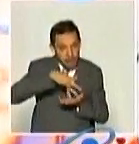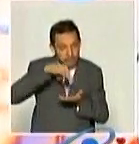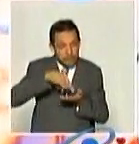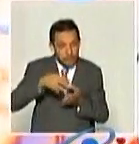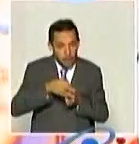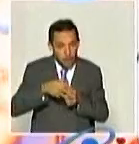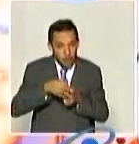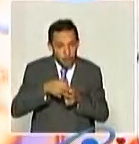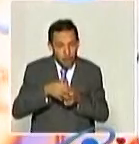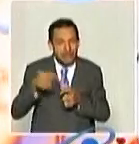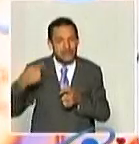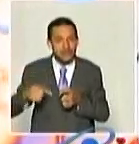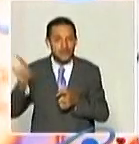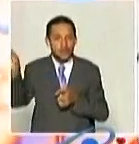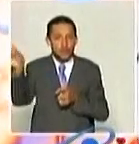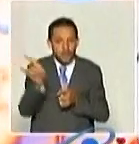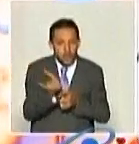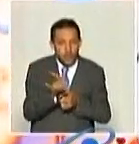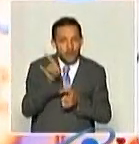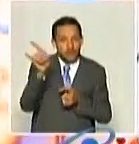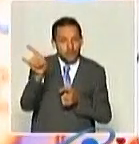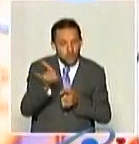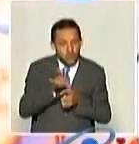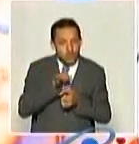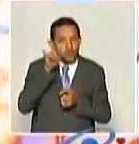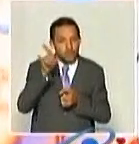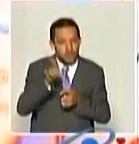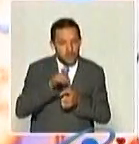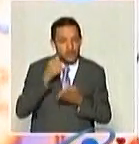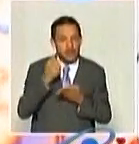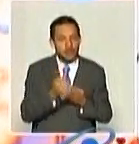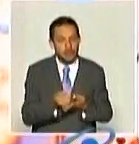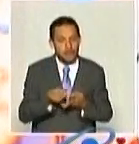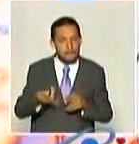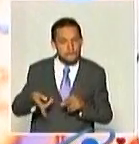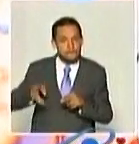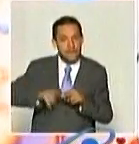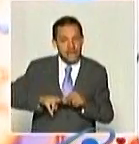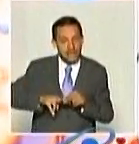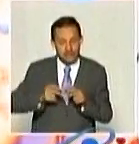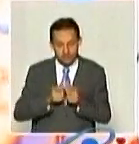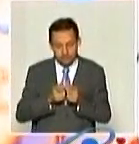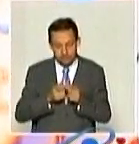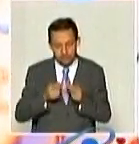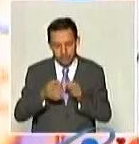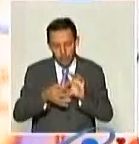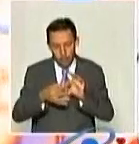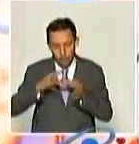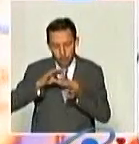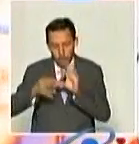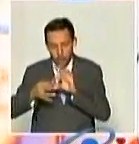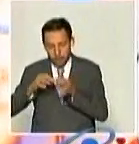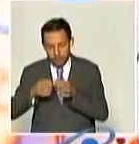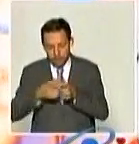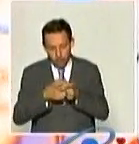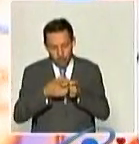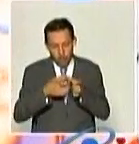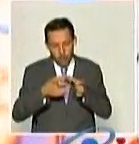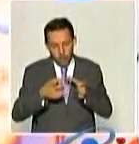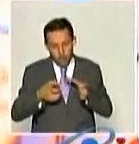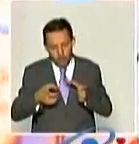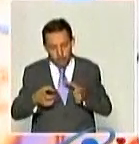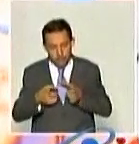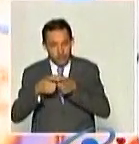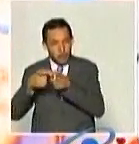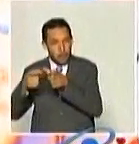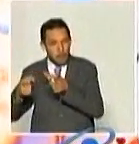hacer que la célula produzca enzimas antioxidantes, ¿cierto? La catalasa, la superóxido